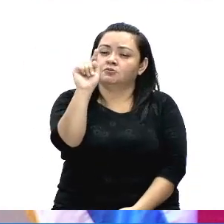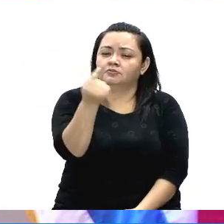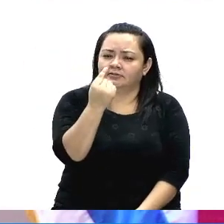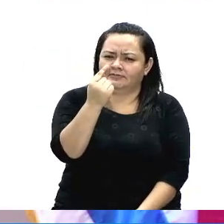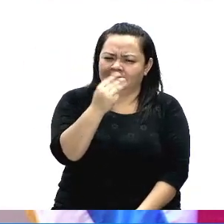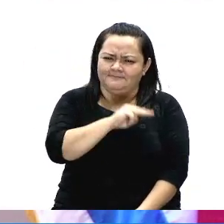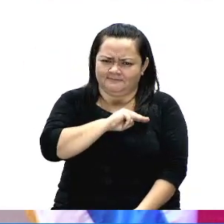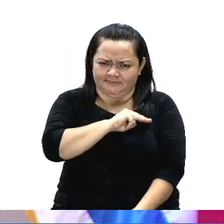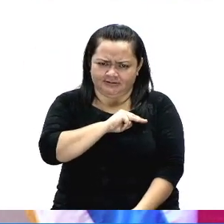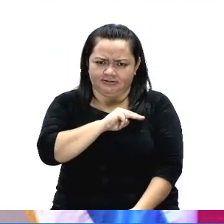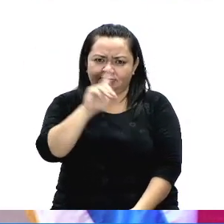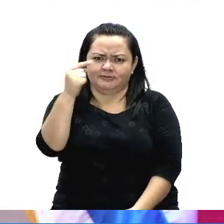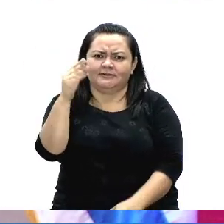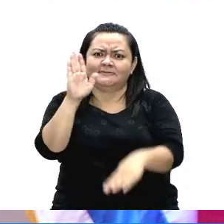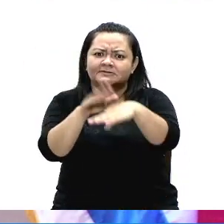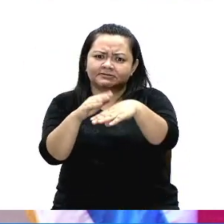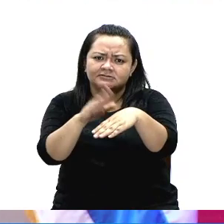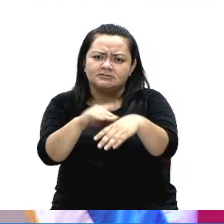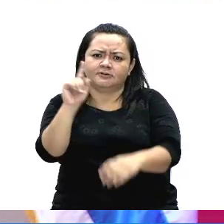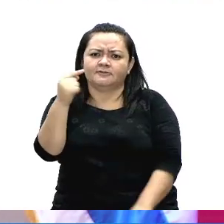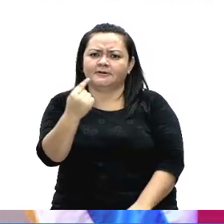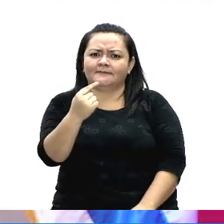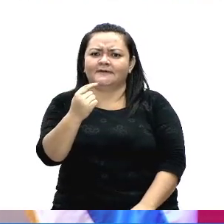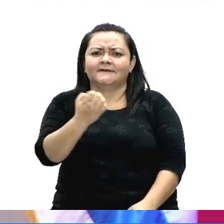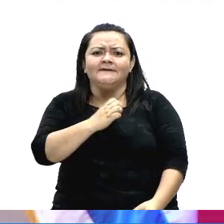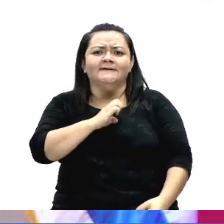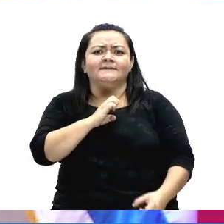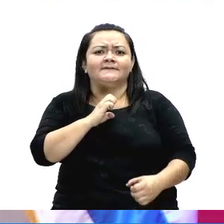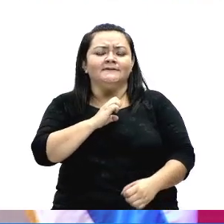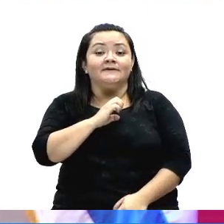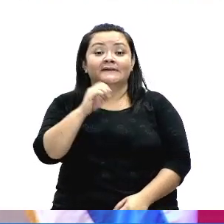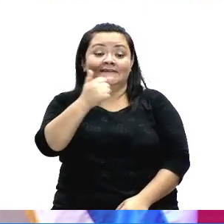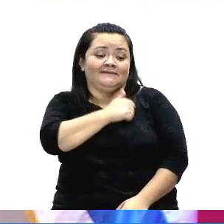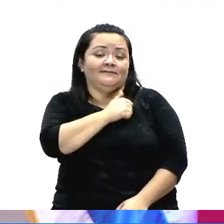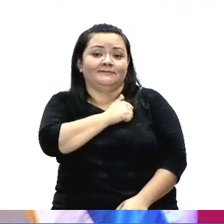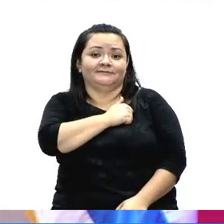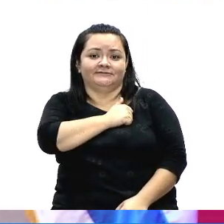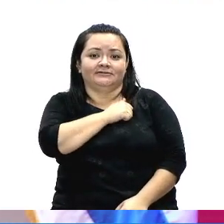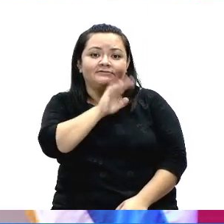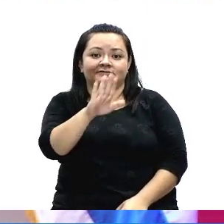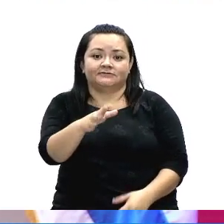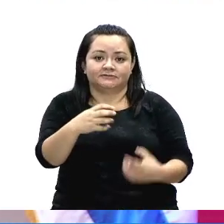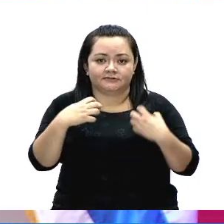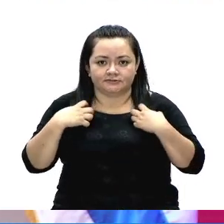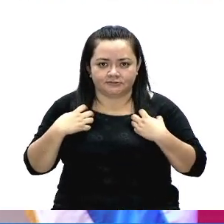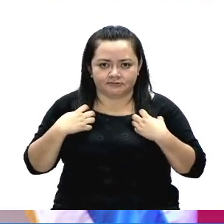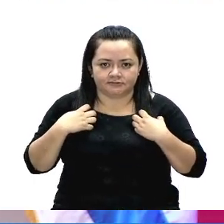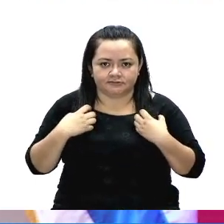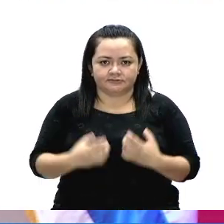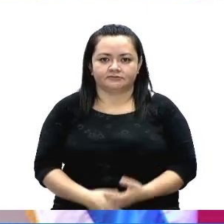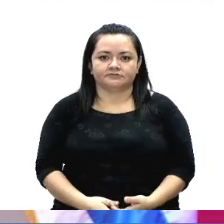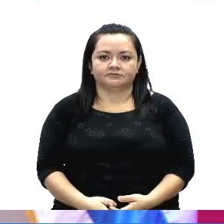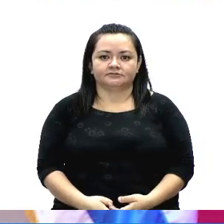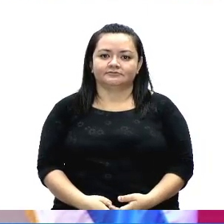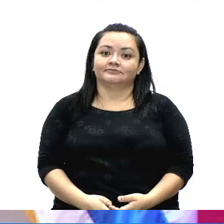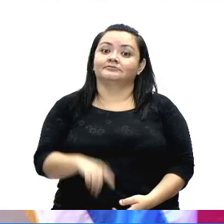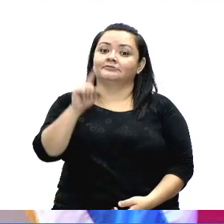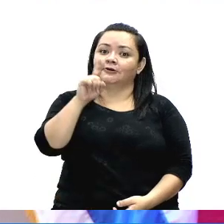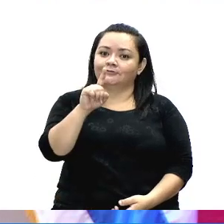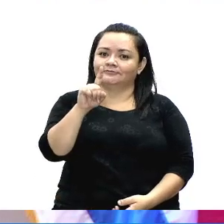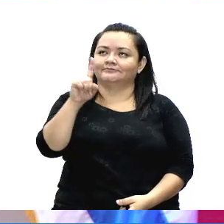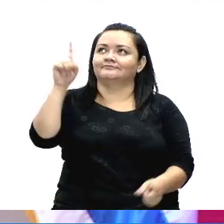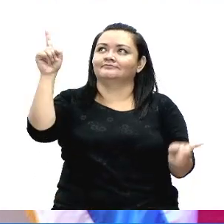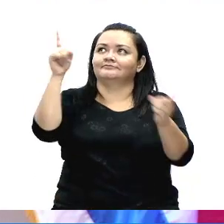porque tu primer llamado porque tu primera vocación porque tu primera responsabilidad sobre tu vida es venir a los pies de